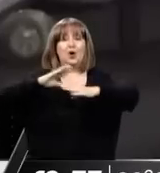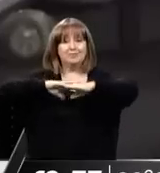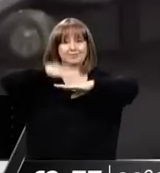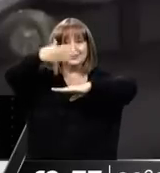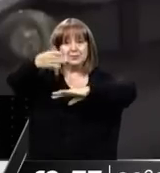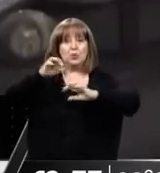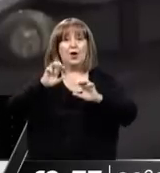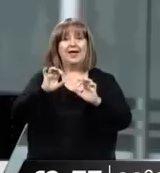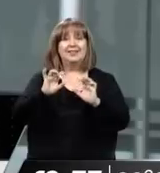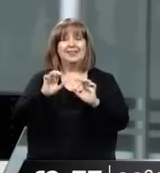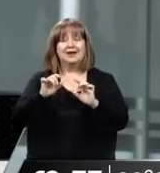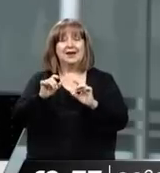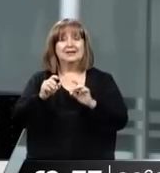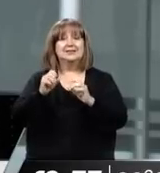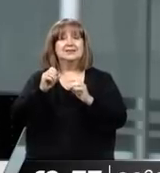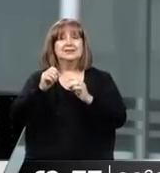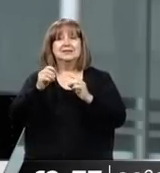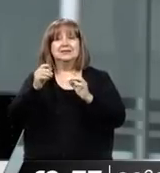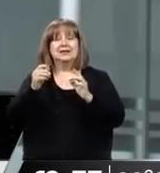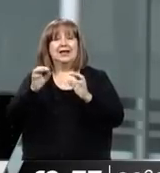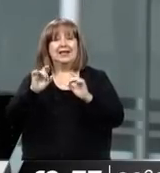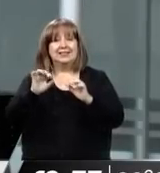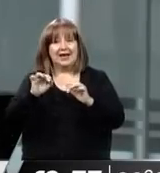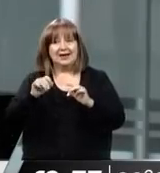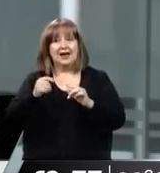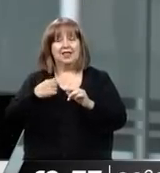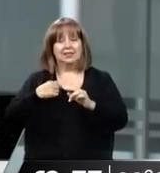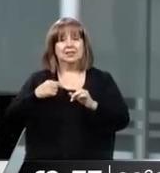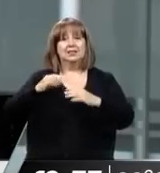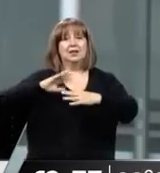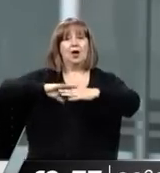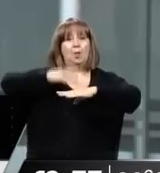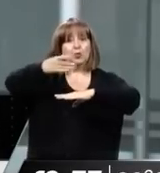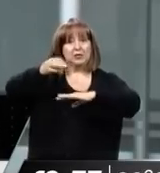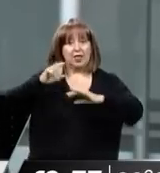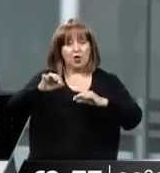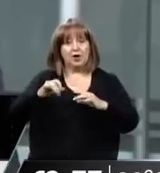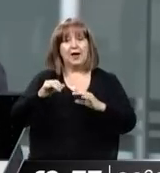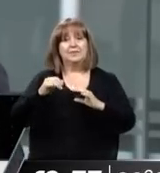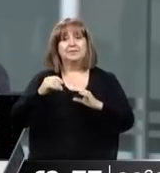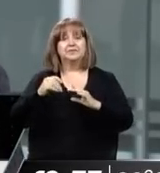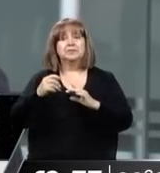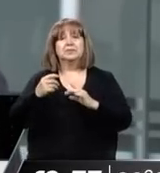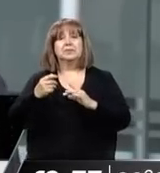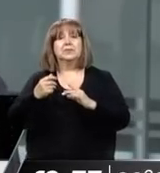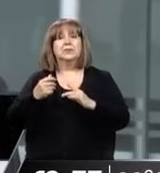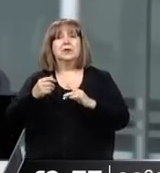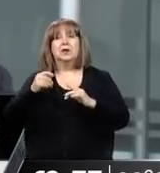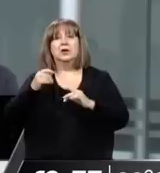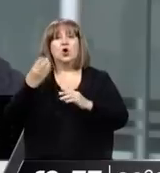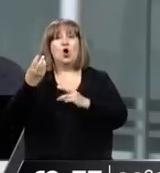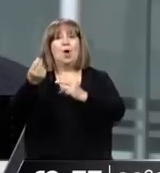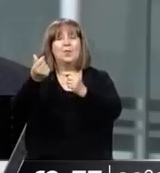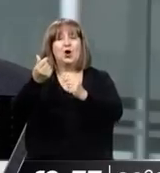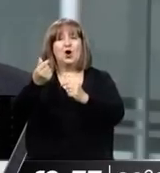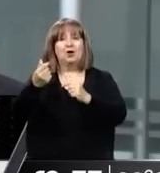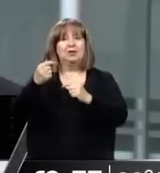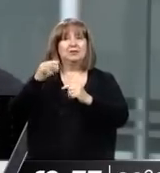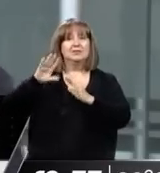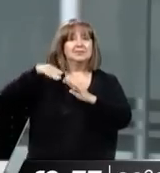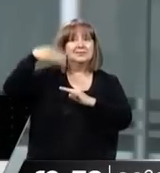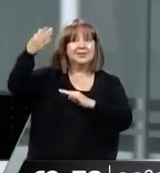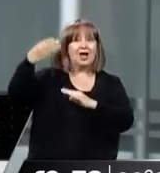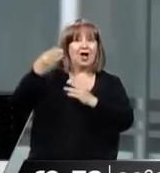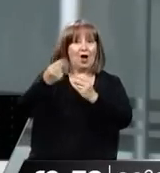etilenglicol puro lo hace a través de su cuenta de su este con su propia documentación también el